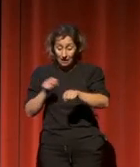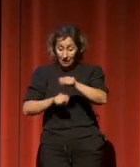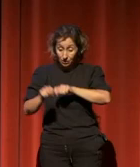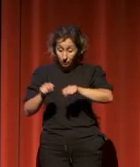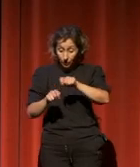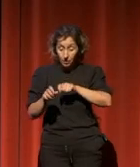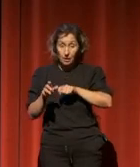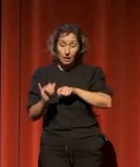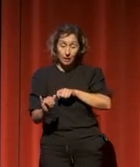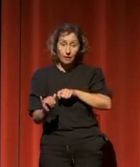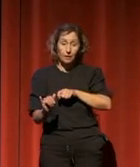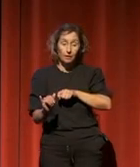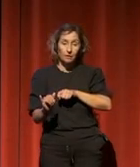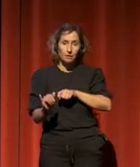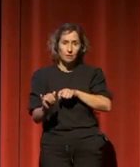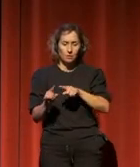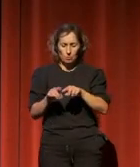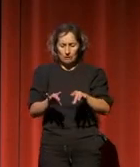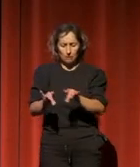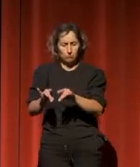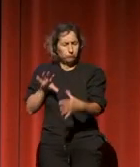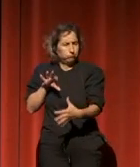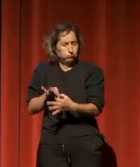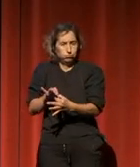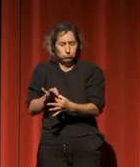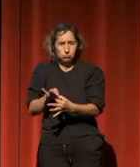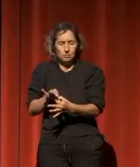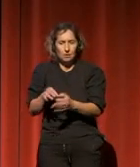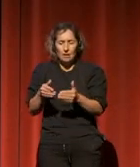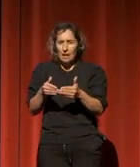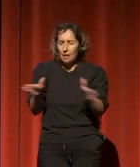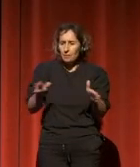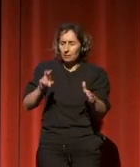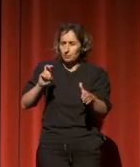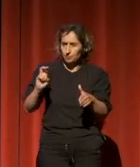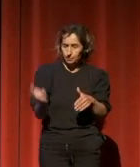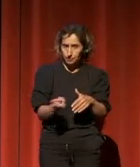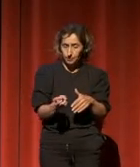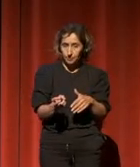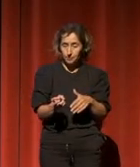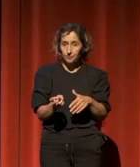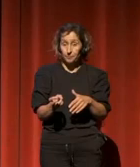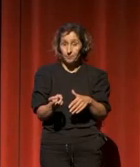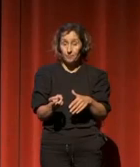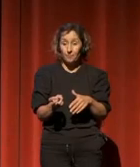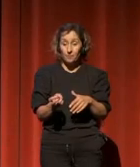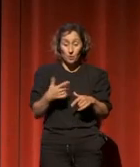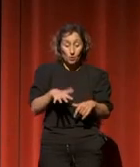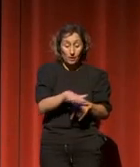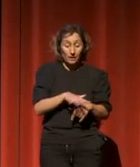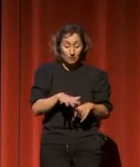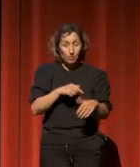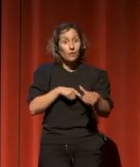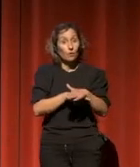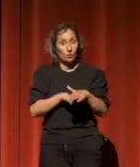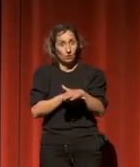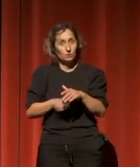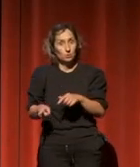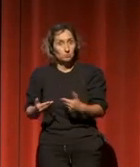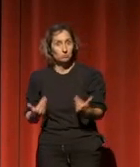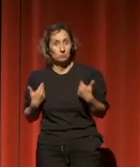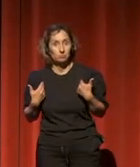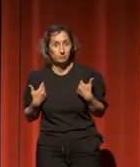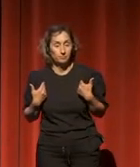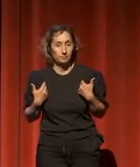eh enraizadas en el territorio eh abiertas etcétera que eh gestionan un espacio ha sido